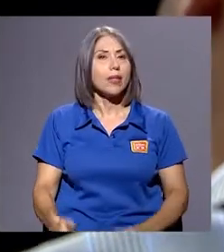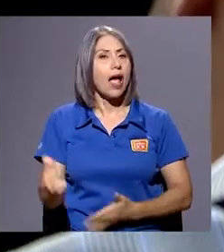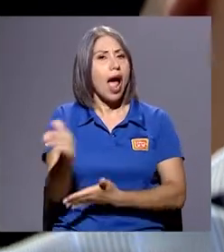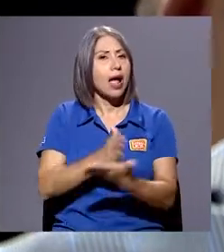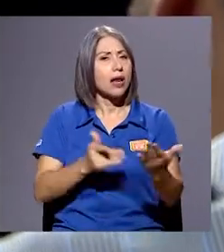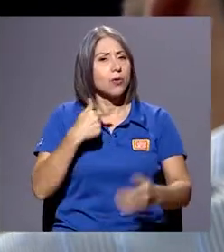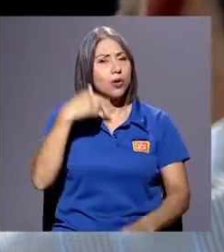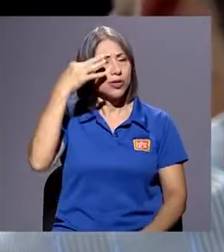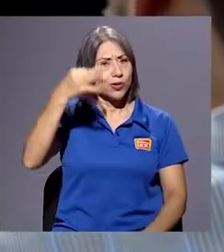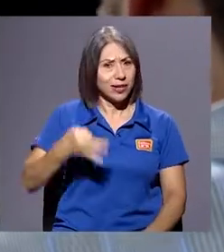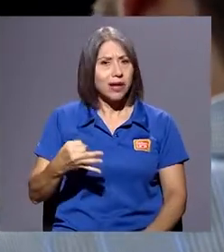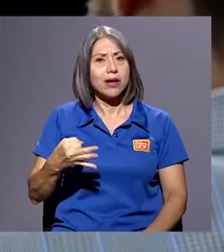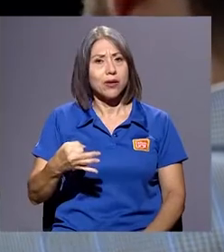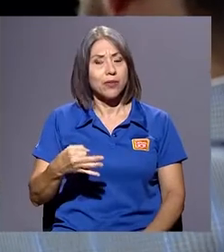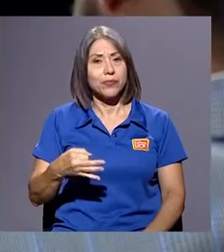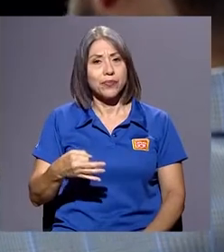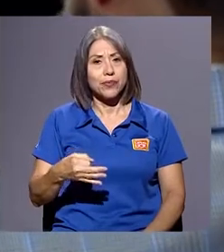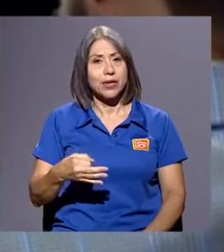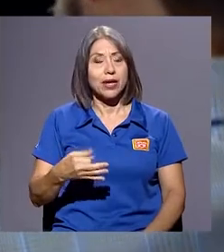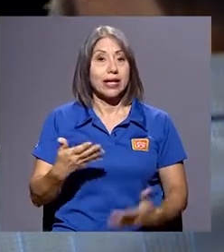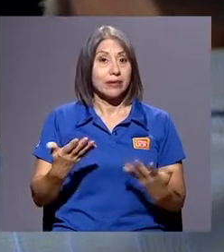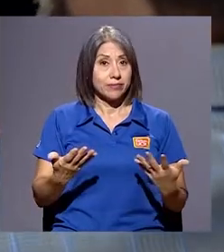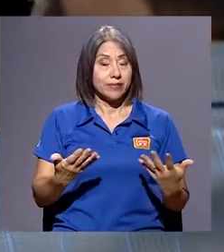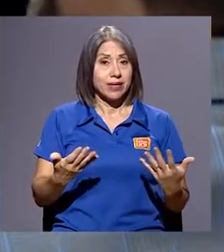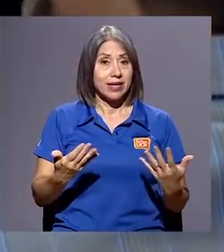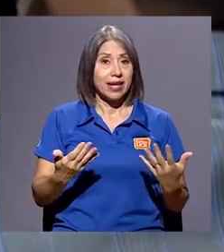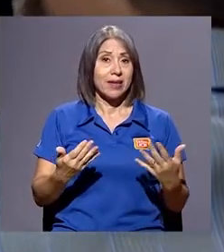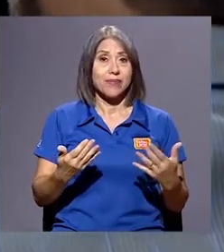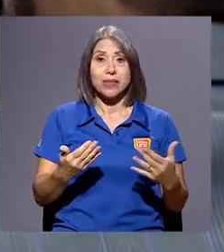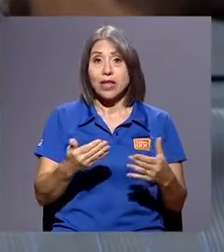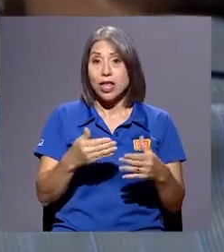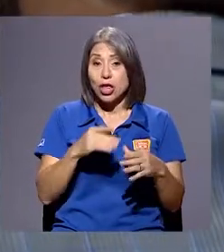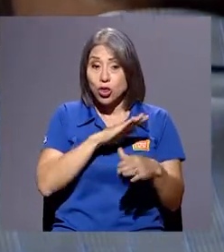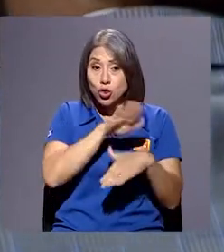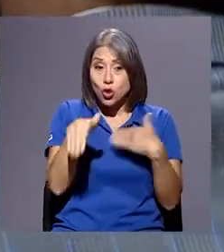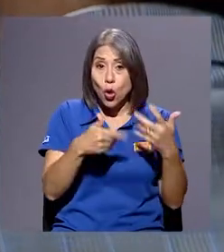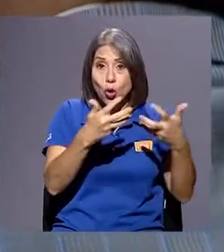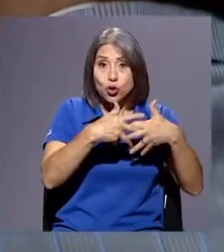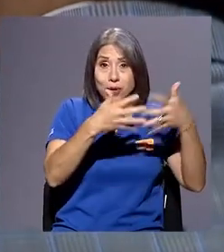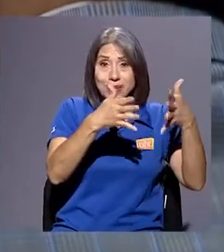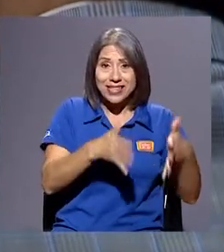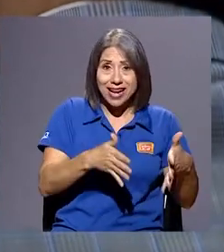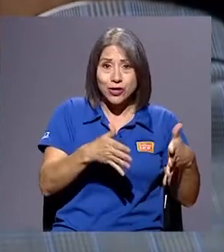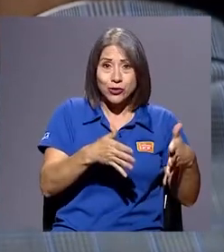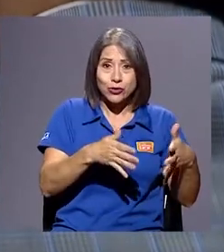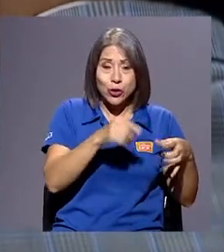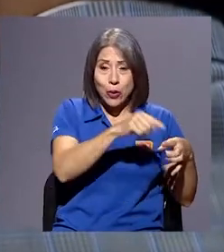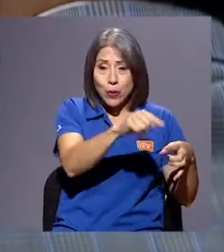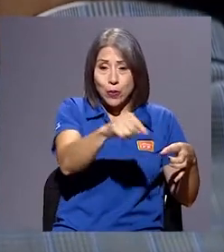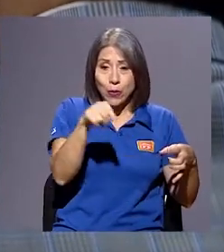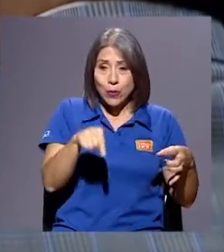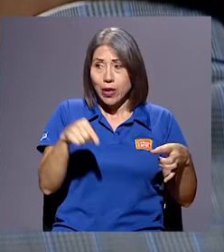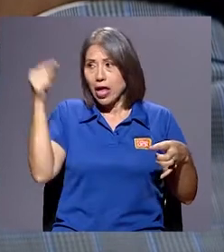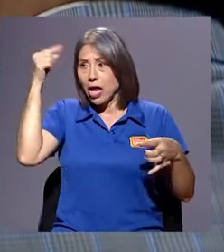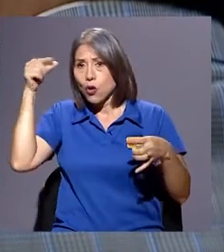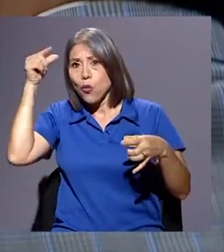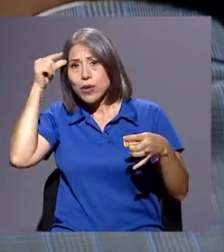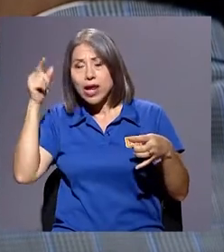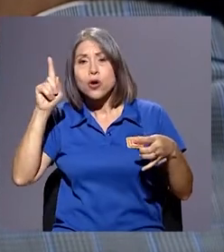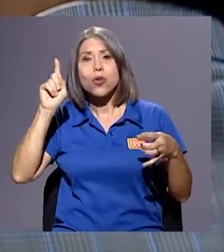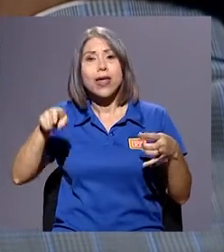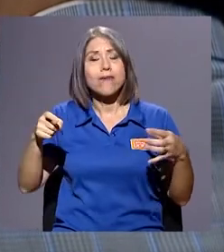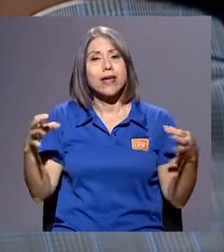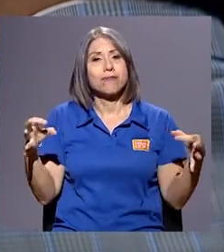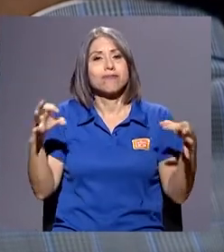creo, por la lectura que hago, que la comunicación entre todos los empresarios y el gobierno ha sido un asunto de tarea obligatoria que no